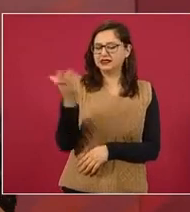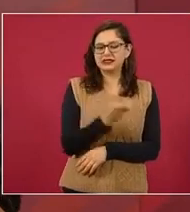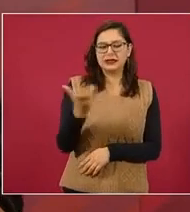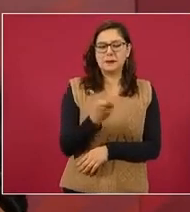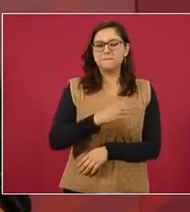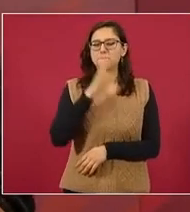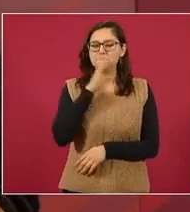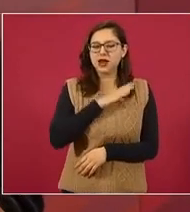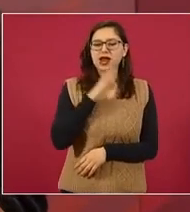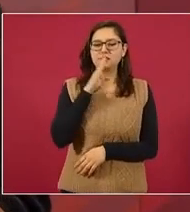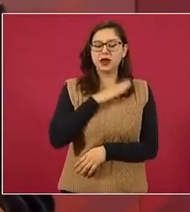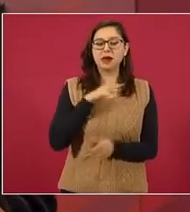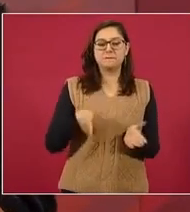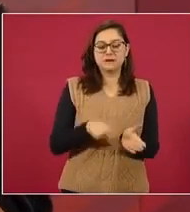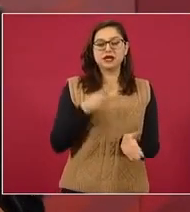Llegaron